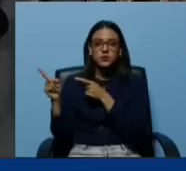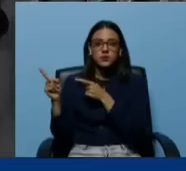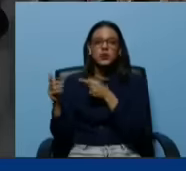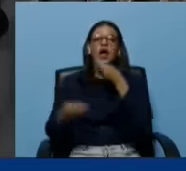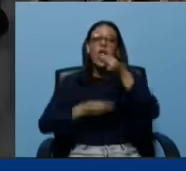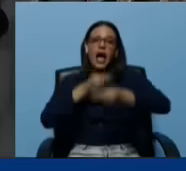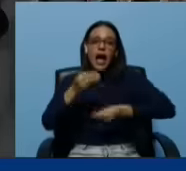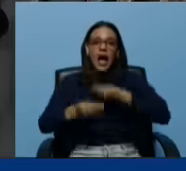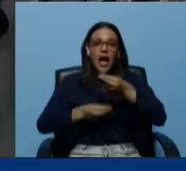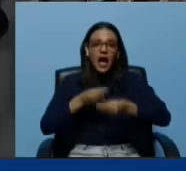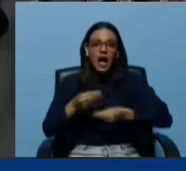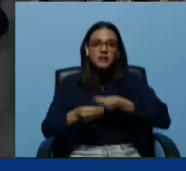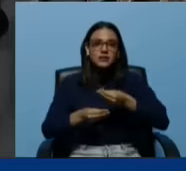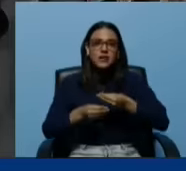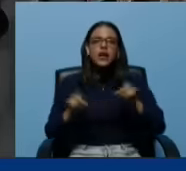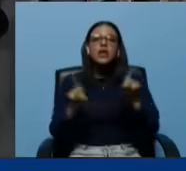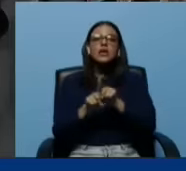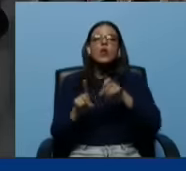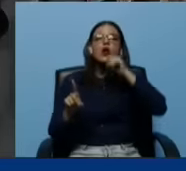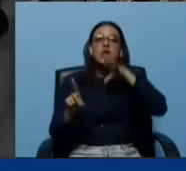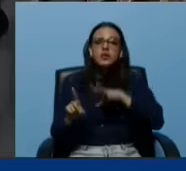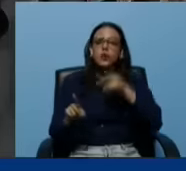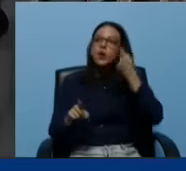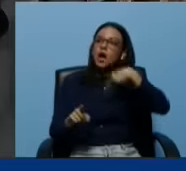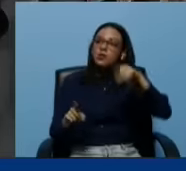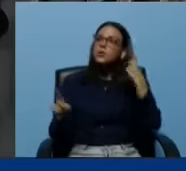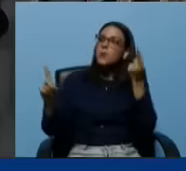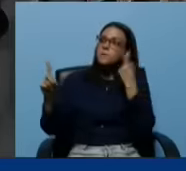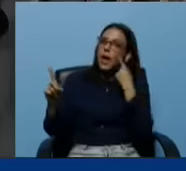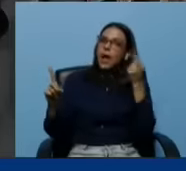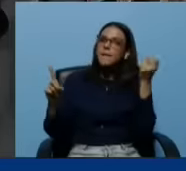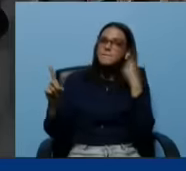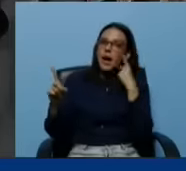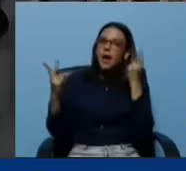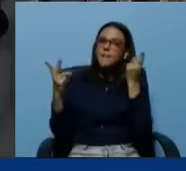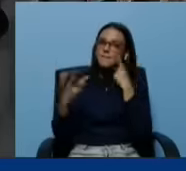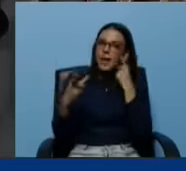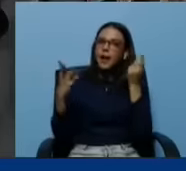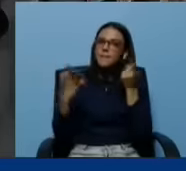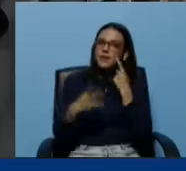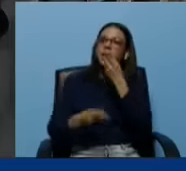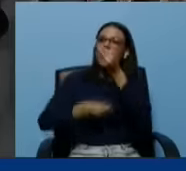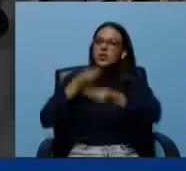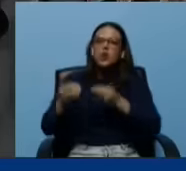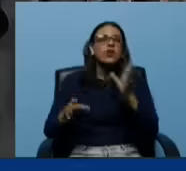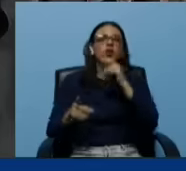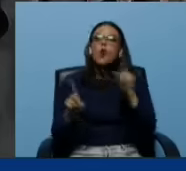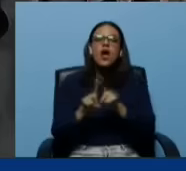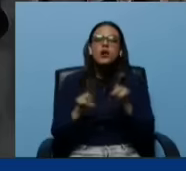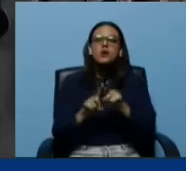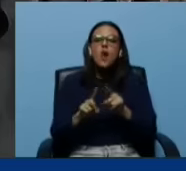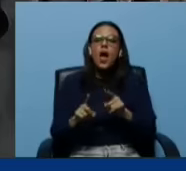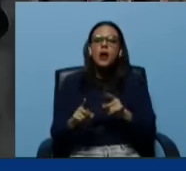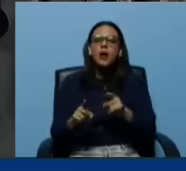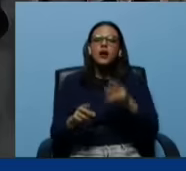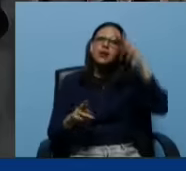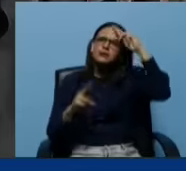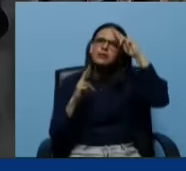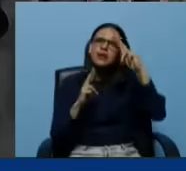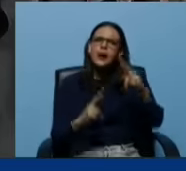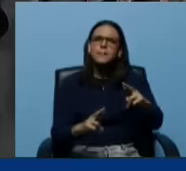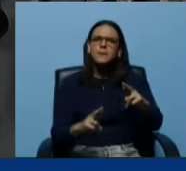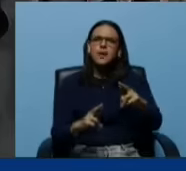tienen una historia de comportarse de manera inconsistente